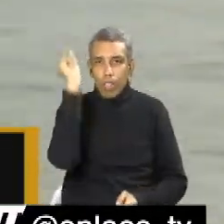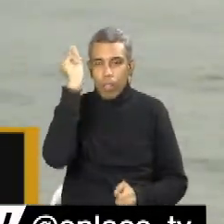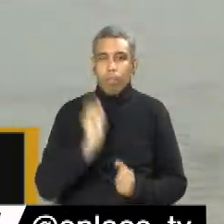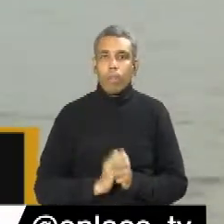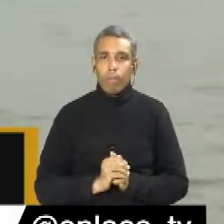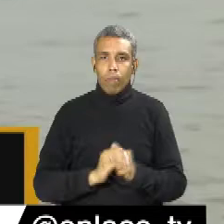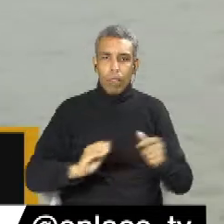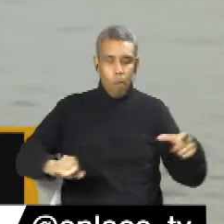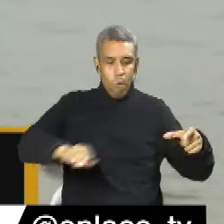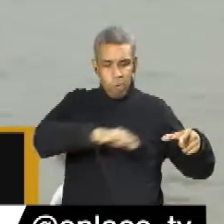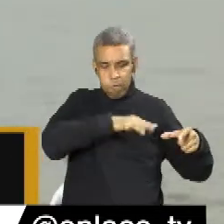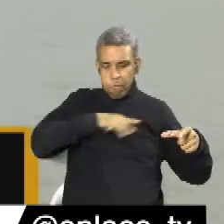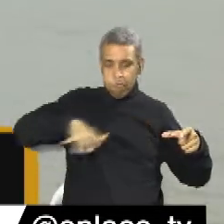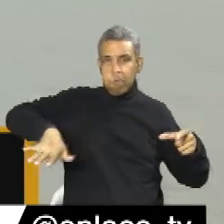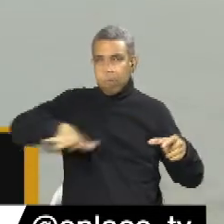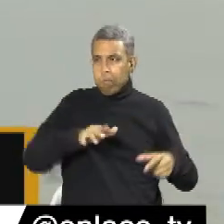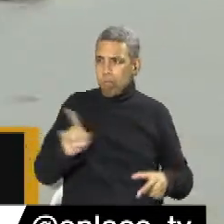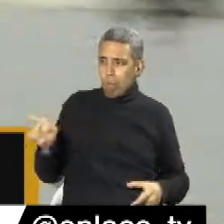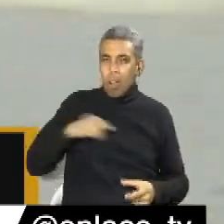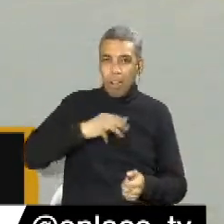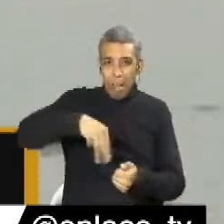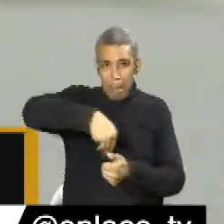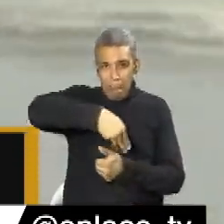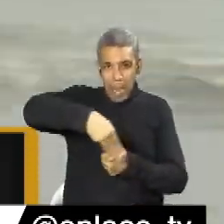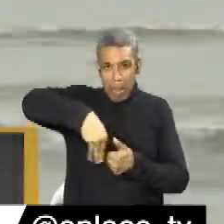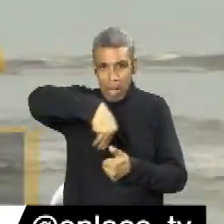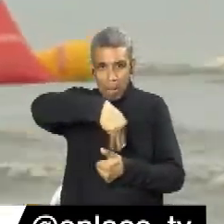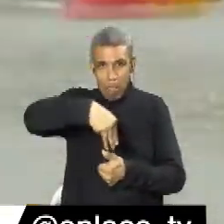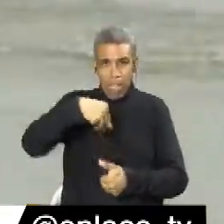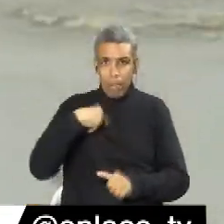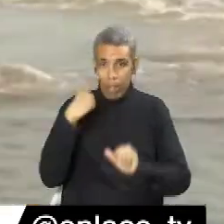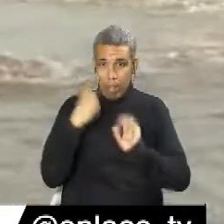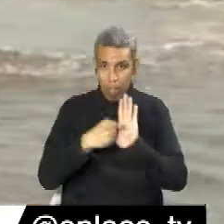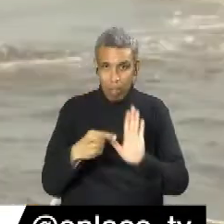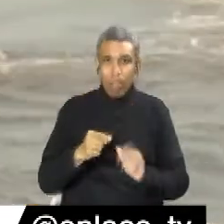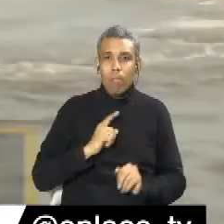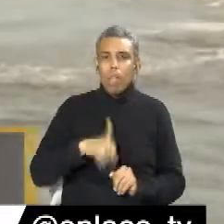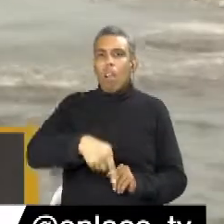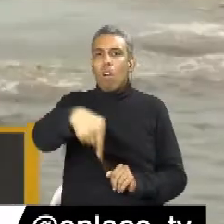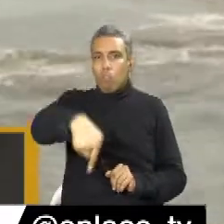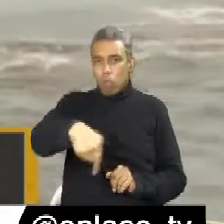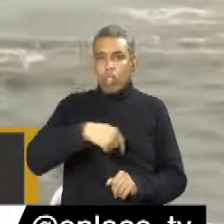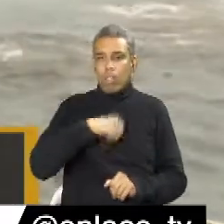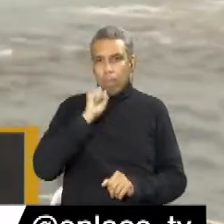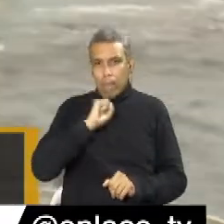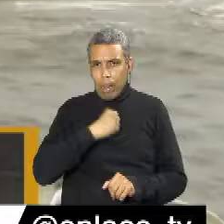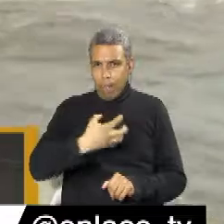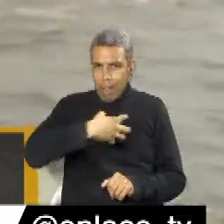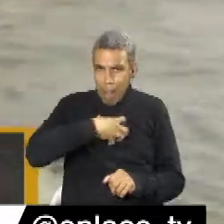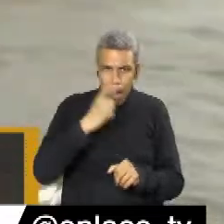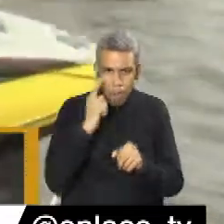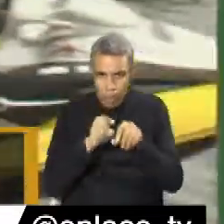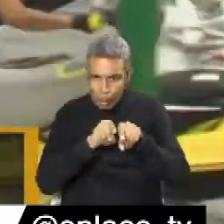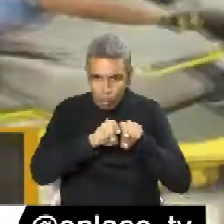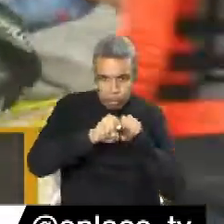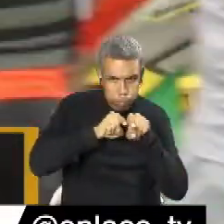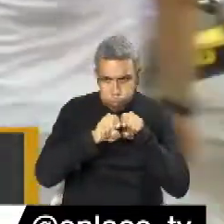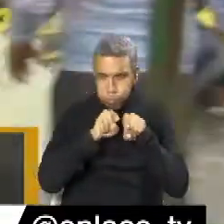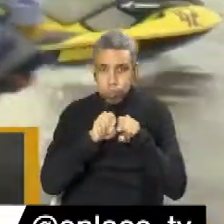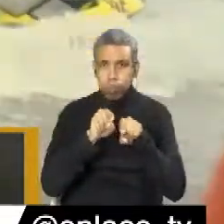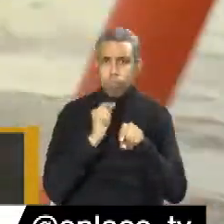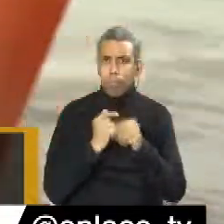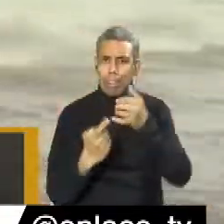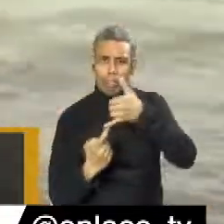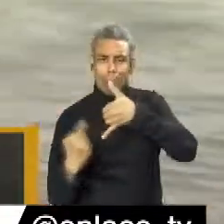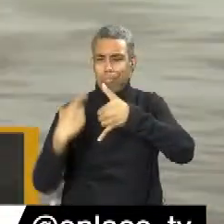para adelantar la segunda válida nacional de motonáutica que se desarrolló el día de hoy en Barranca Bermeja, actividad que contó con la participación de deportistas de